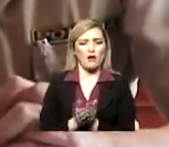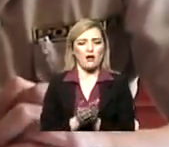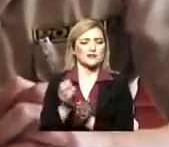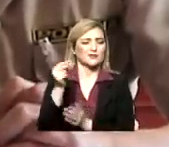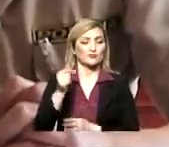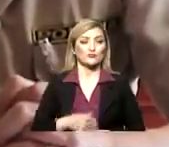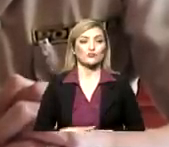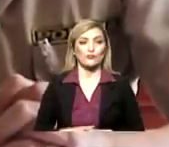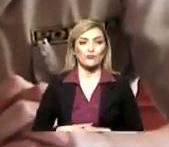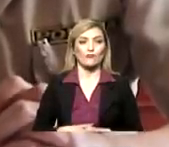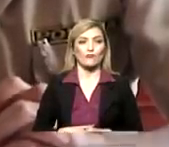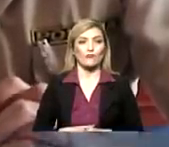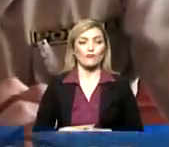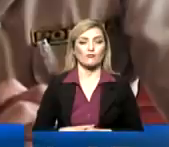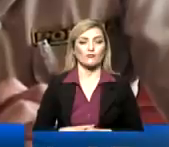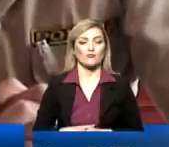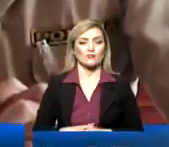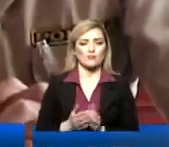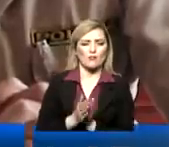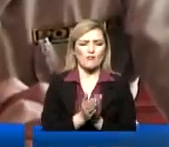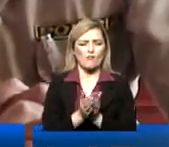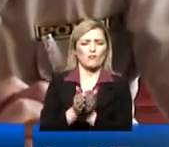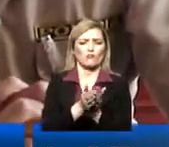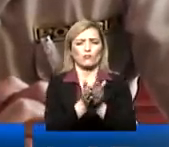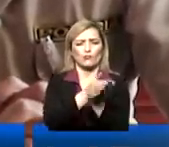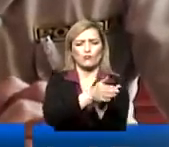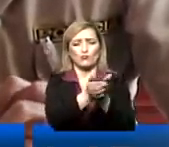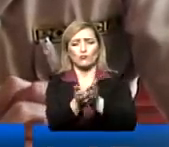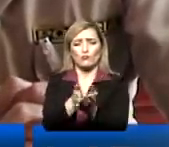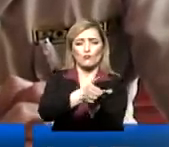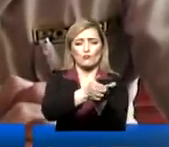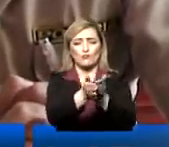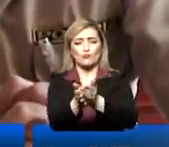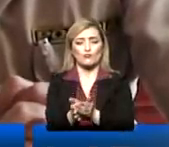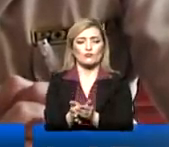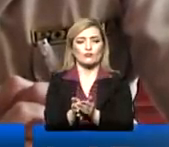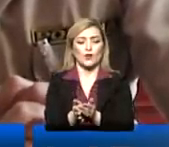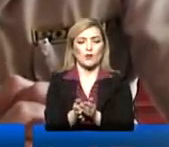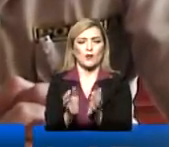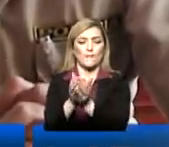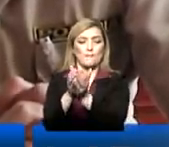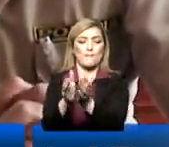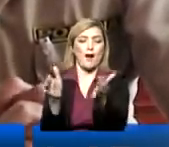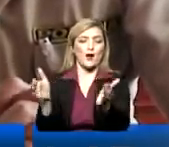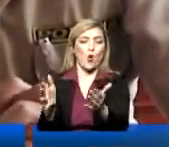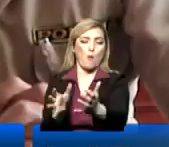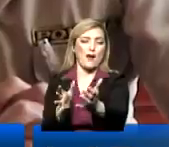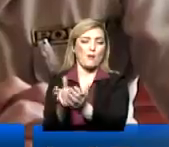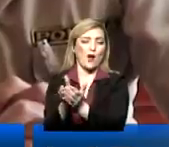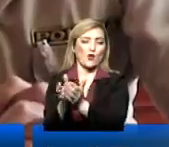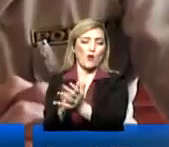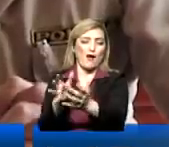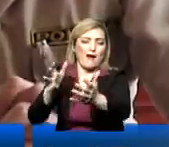rápidas, mismas que navegaban hasta aguas abiertas, llegando a embarcaciones de mayor calado que se encargaban